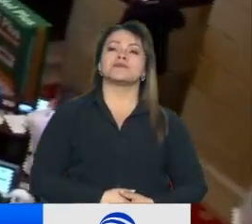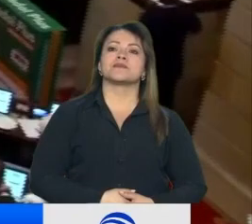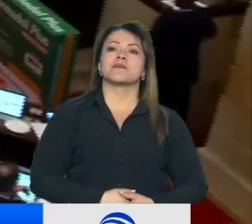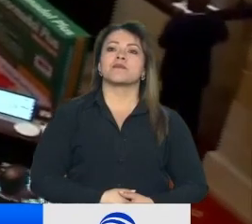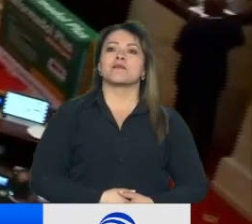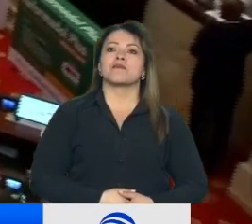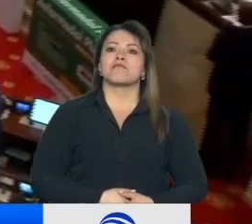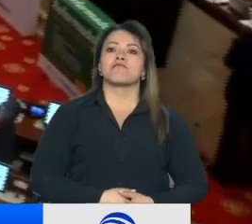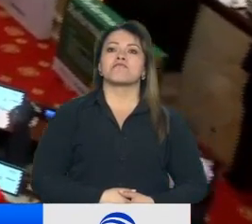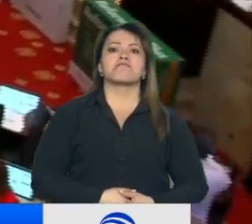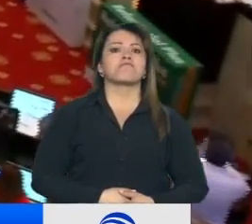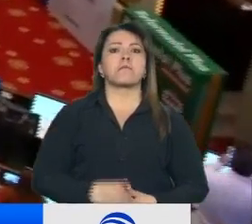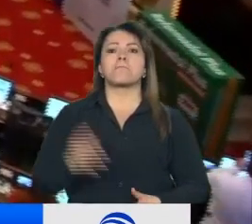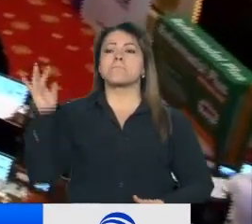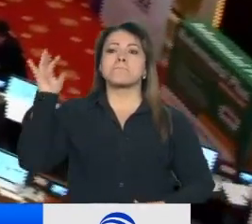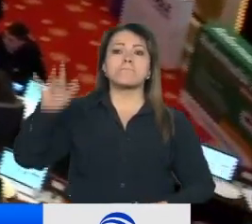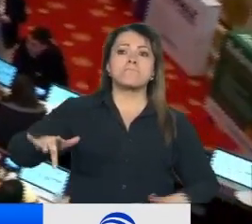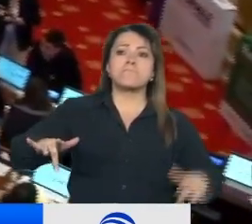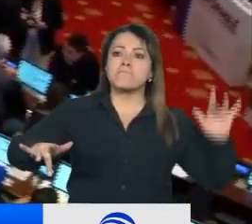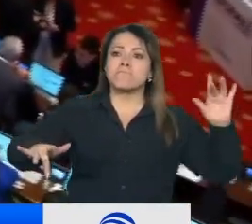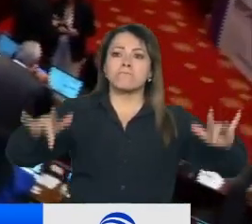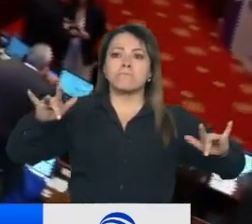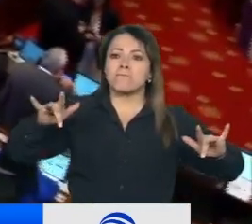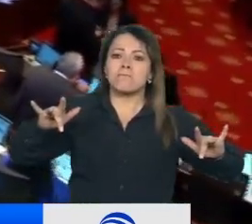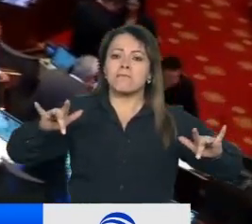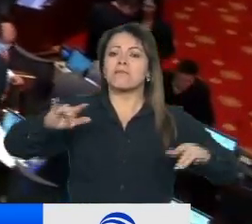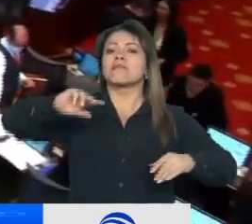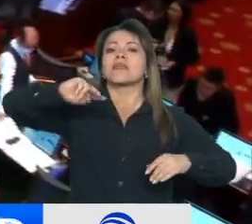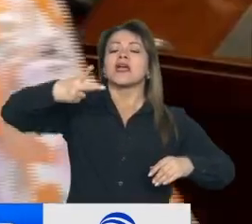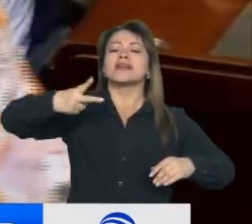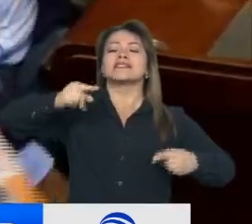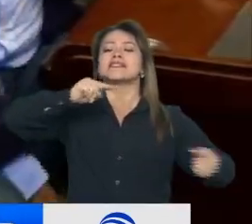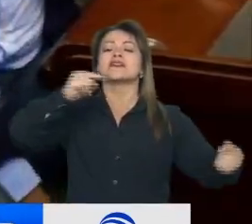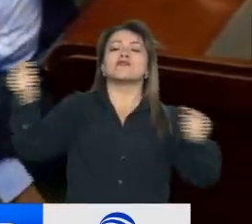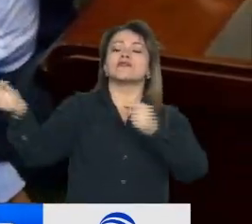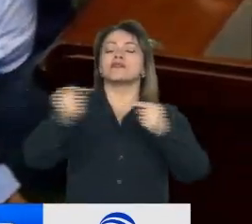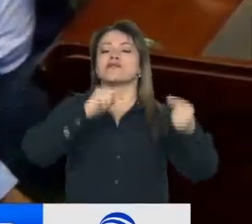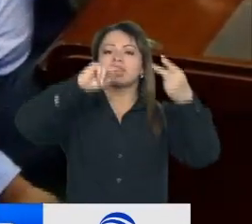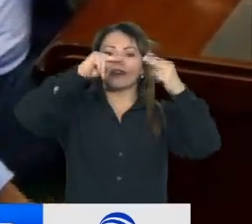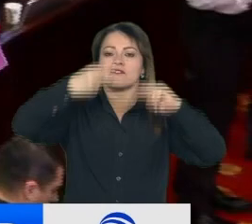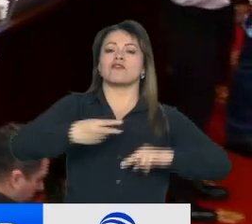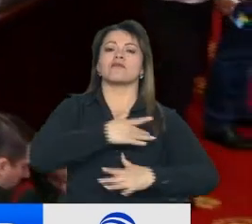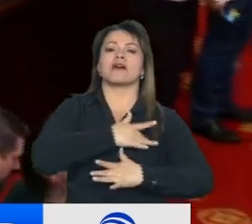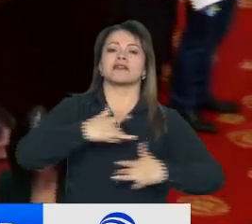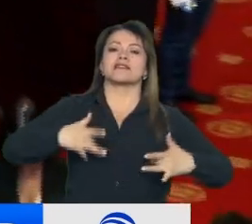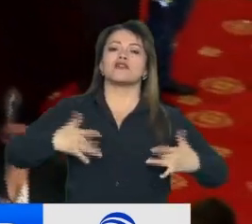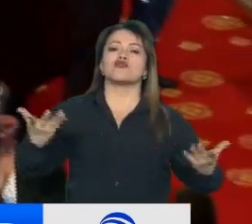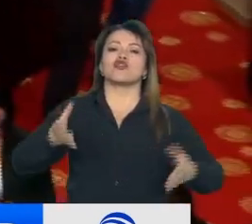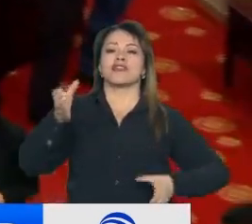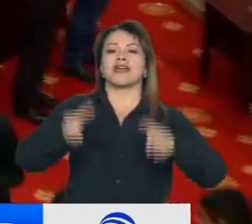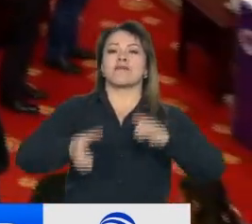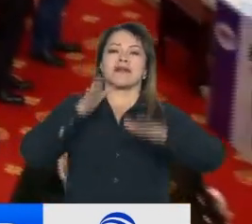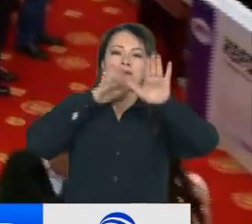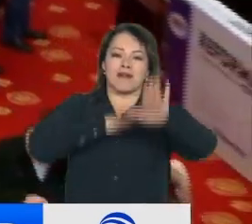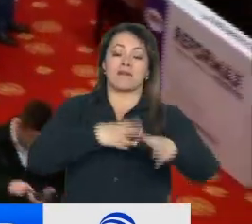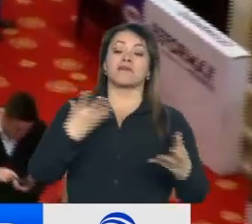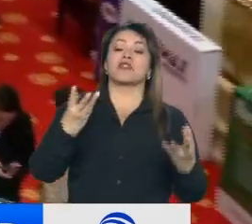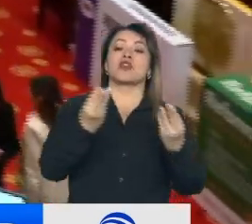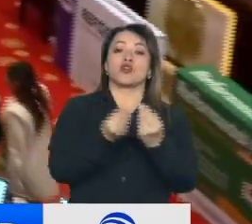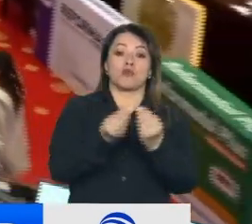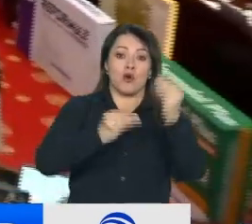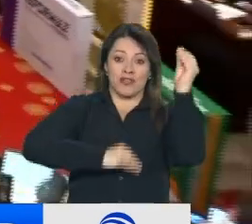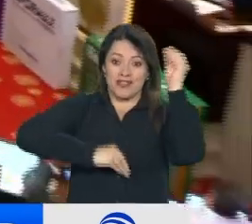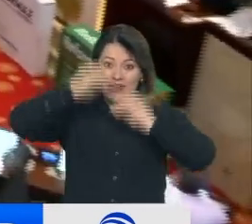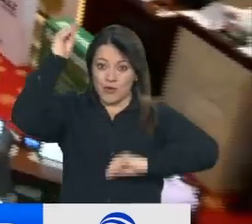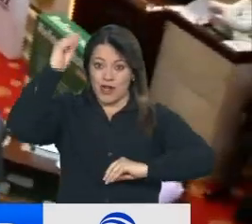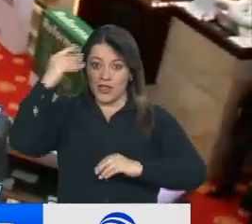Por falta de quórum, no procedió el segundo debate de la reforma a la salud en la plenaria de la Cámara de Representantes. El partido de oposición,